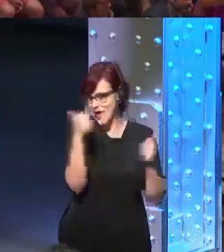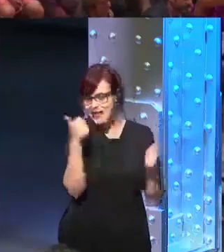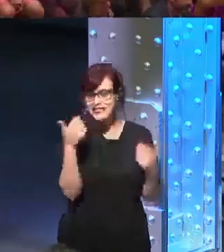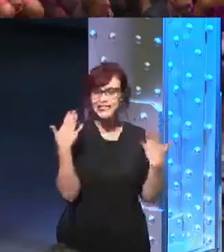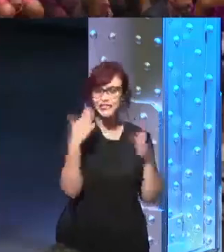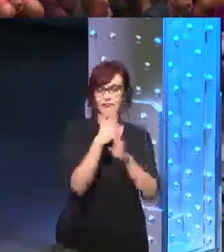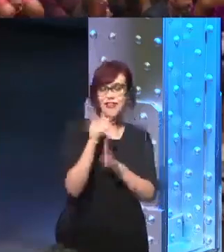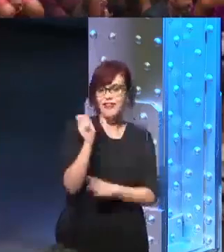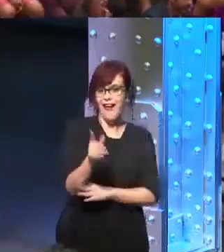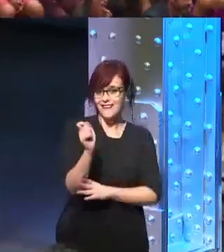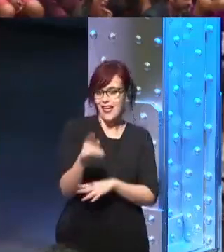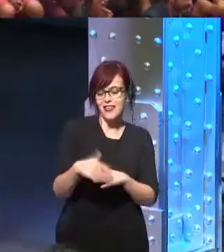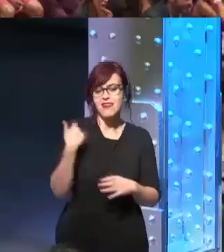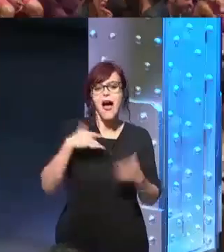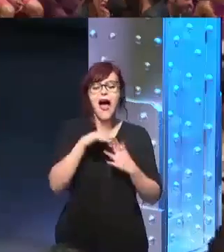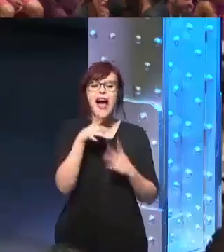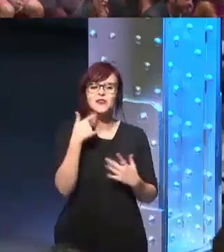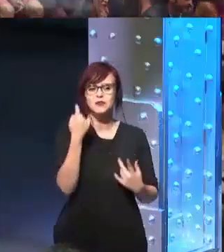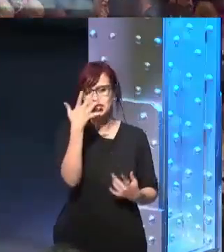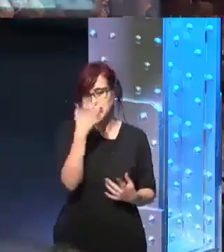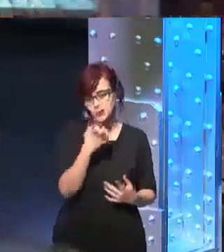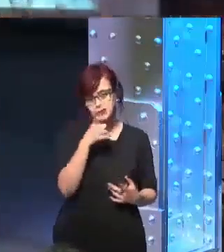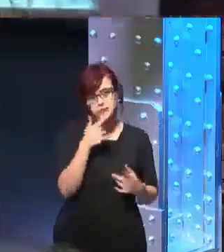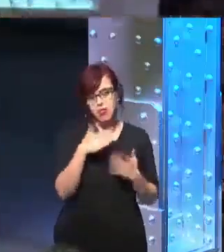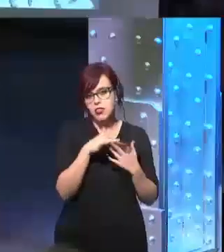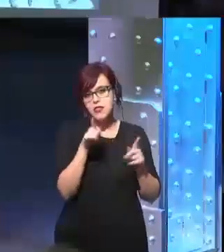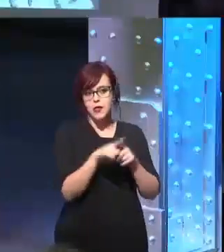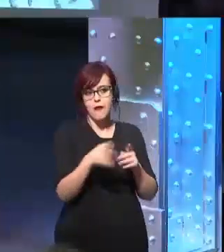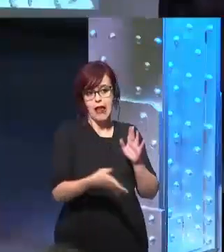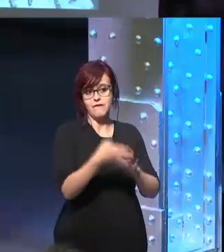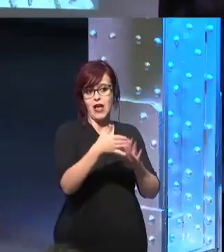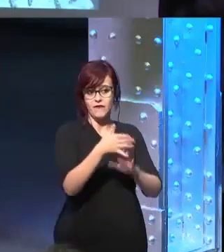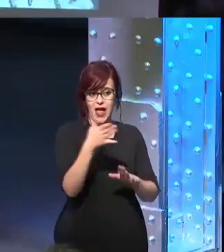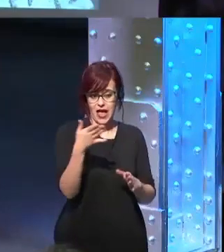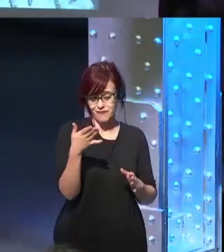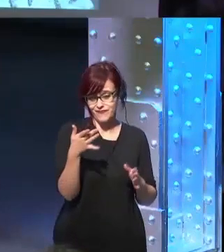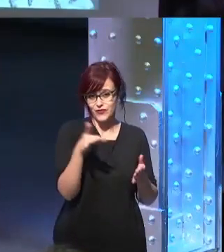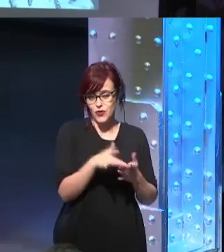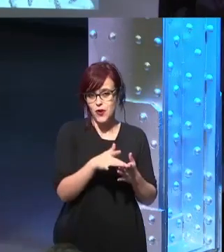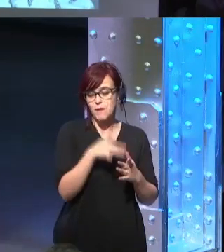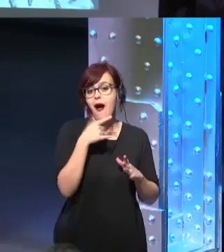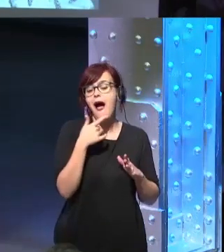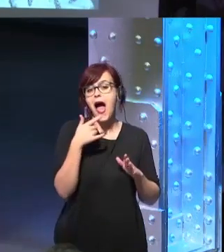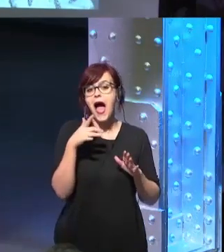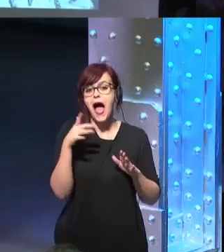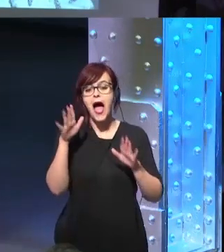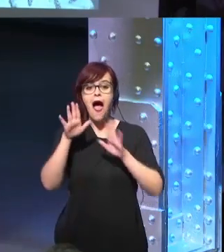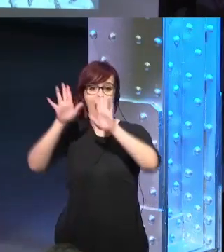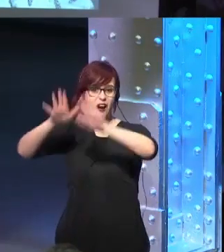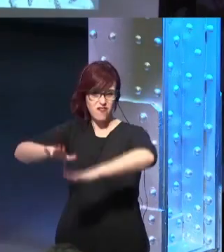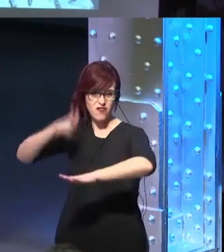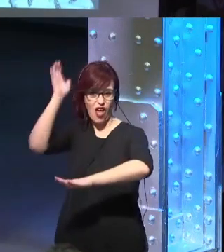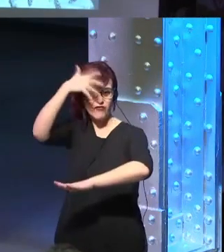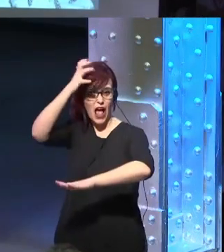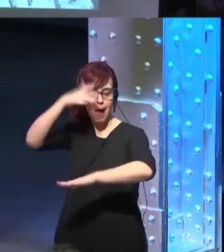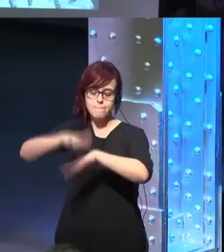está convirtiendo ya en algo realmente desagradable para ella. Es muy predecible. Los partidarios de Donald